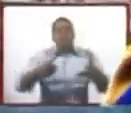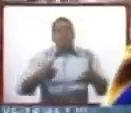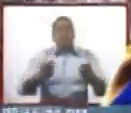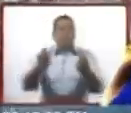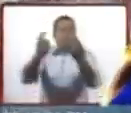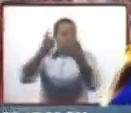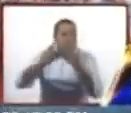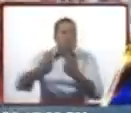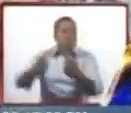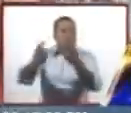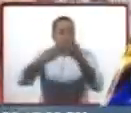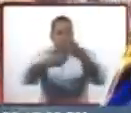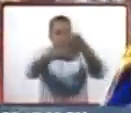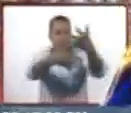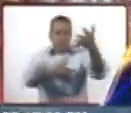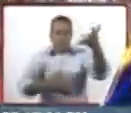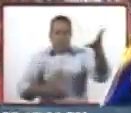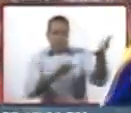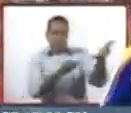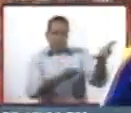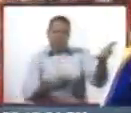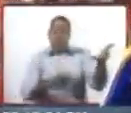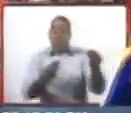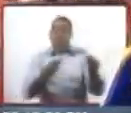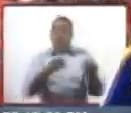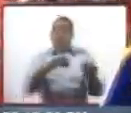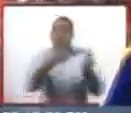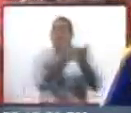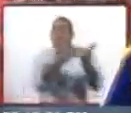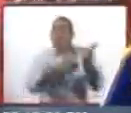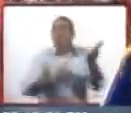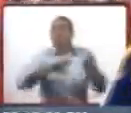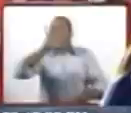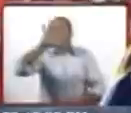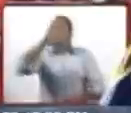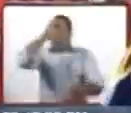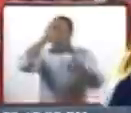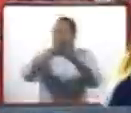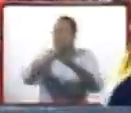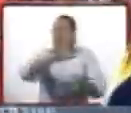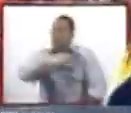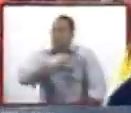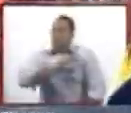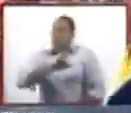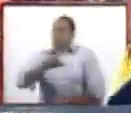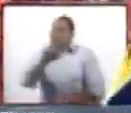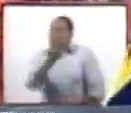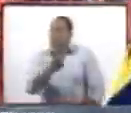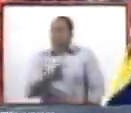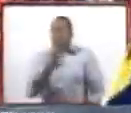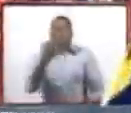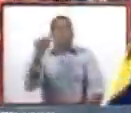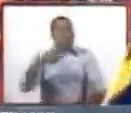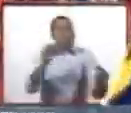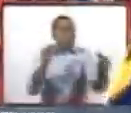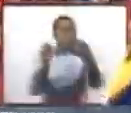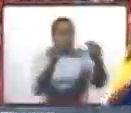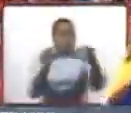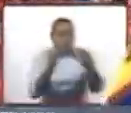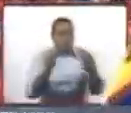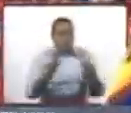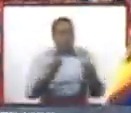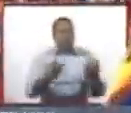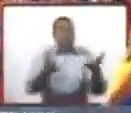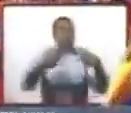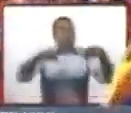un testamento, que es el plan de la patria, los 5 objetivos estratégicos que han sido discutidos por todo el pueblo venezolano y que también hoy